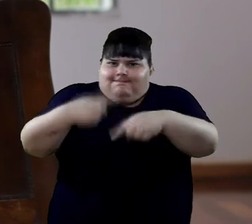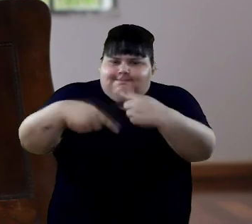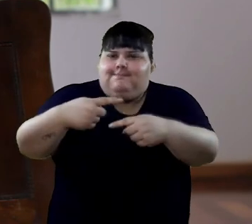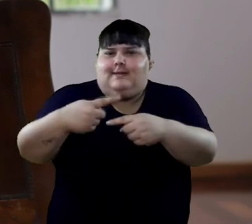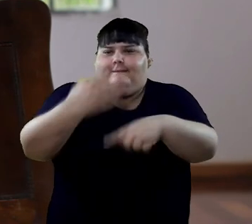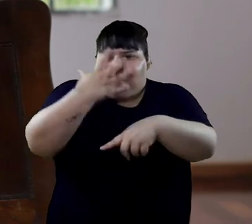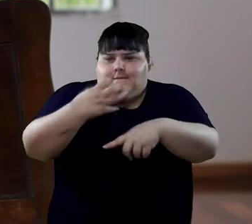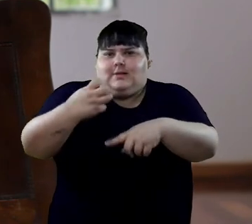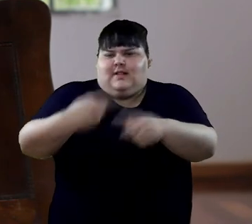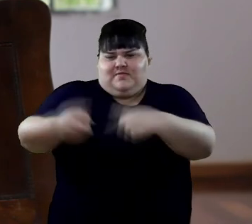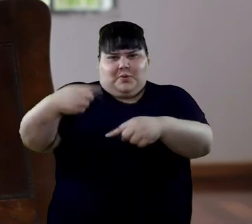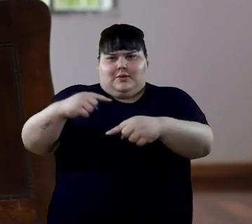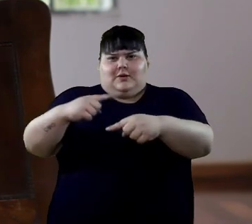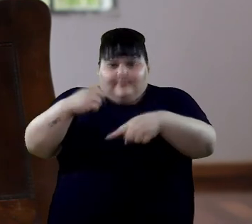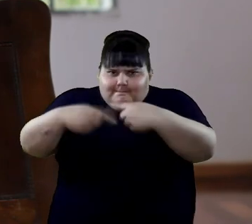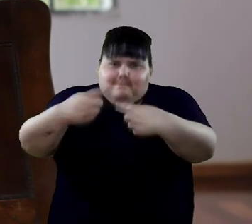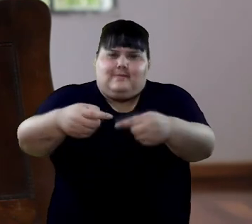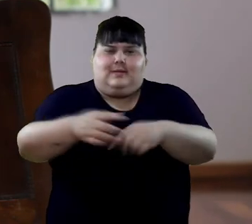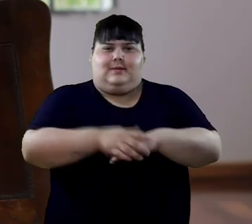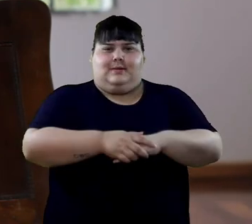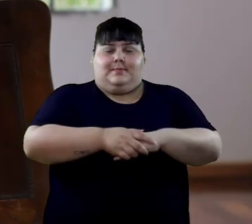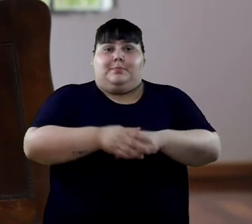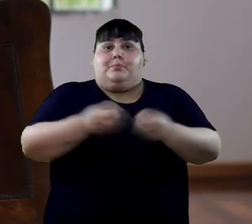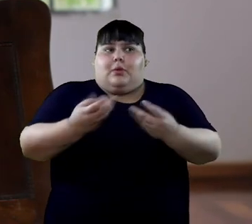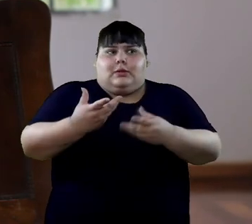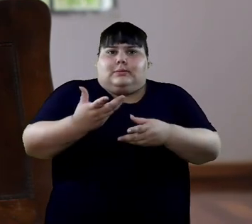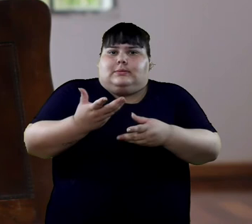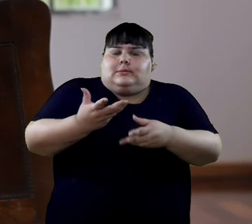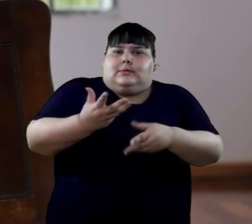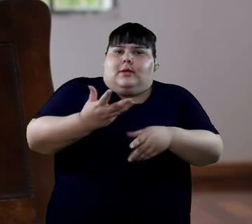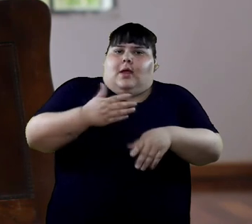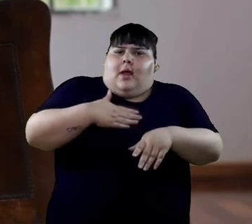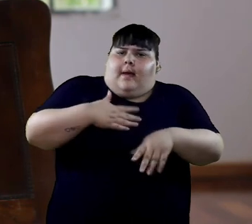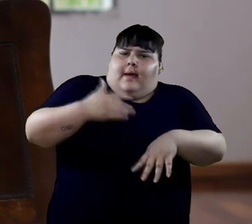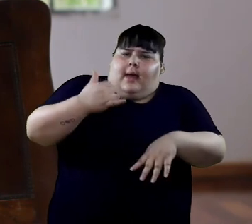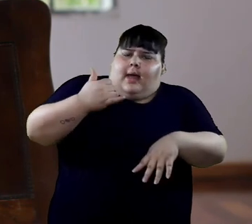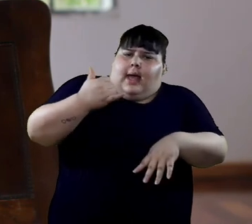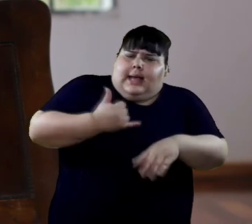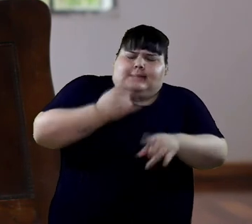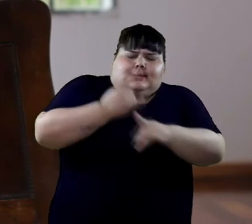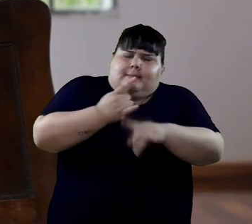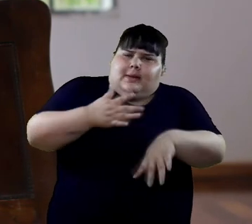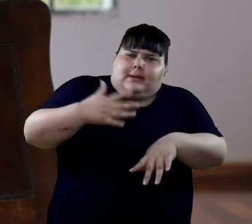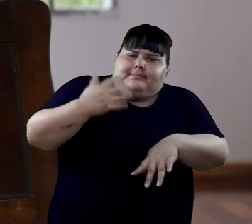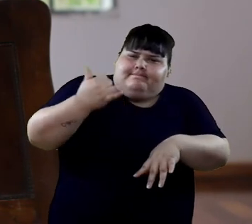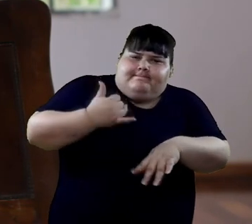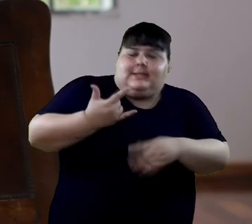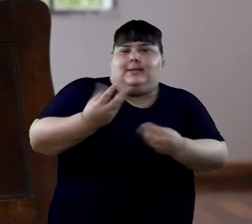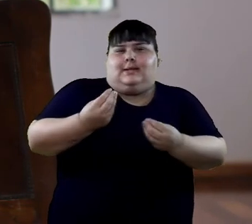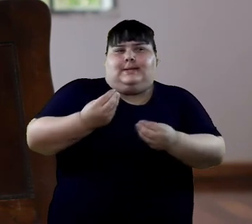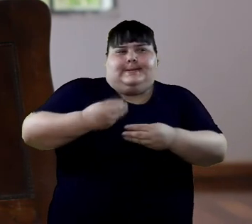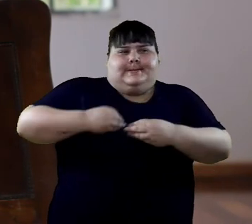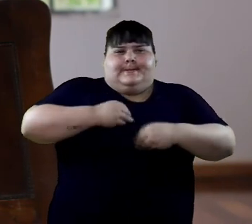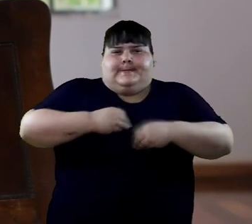no se vuelve y por eso yo siempre tengo ese espíritu